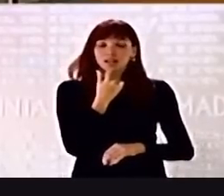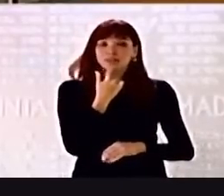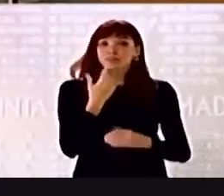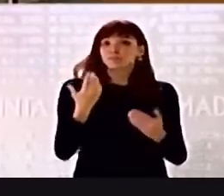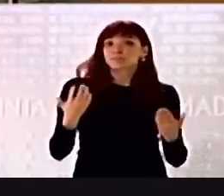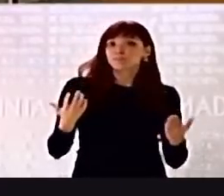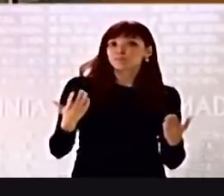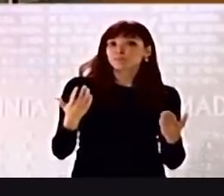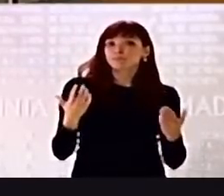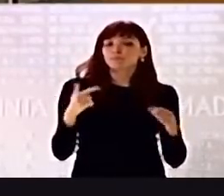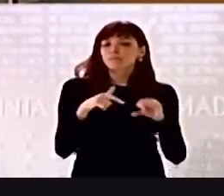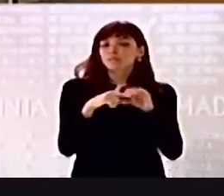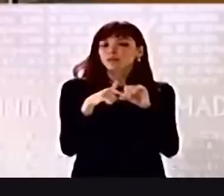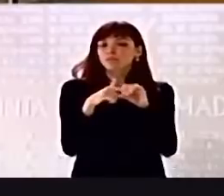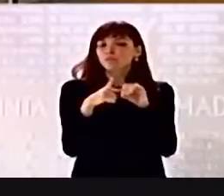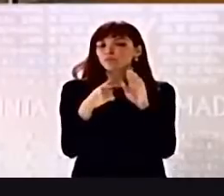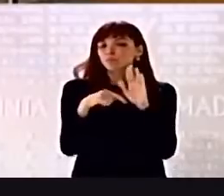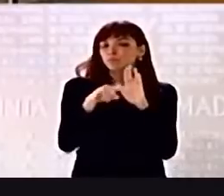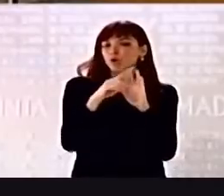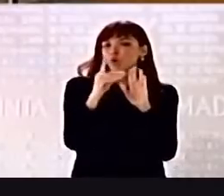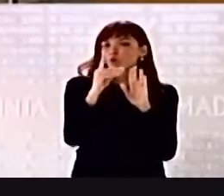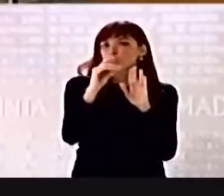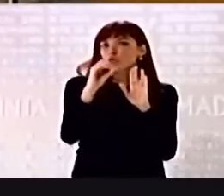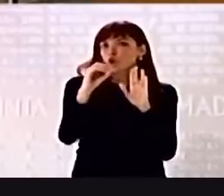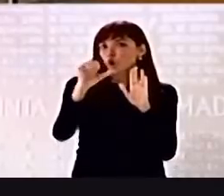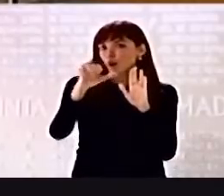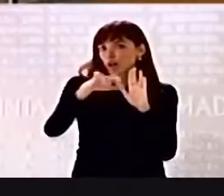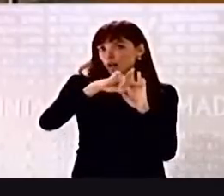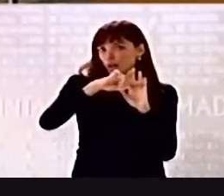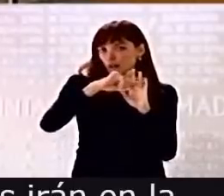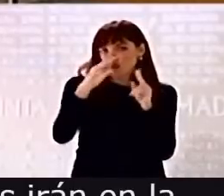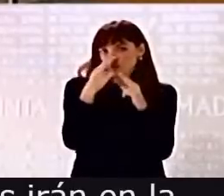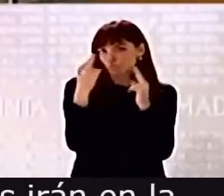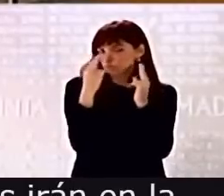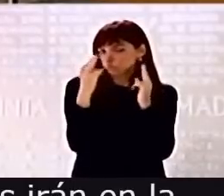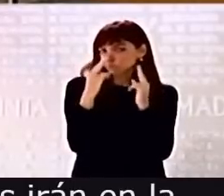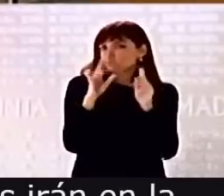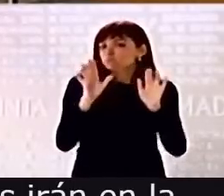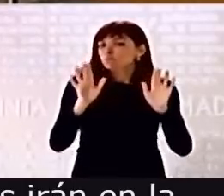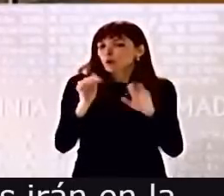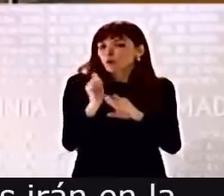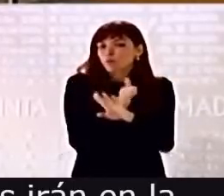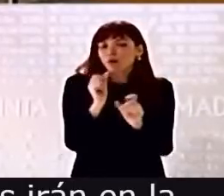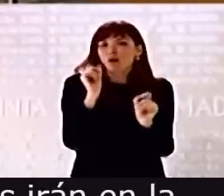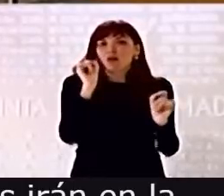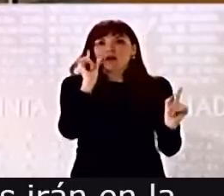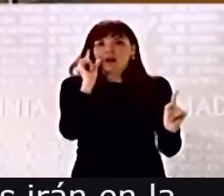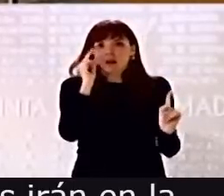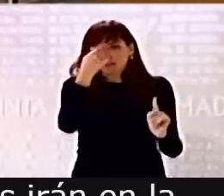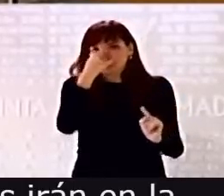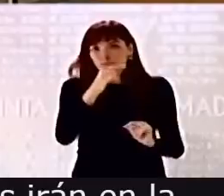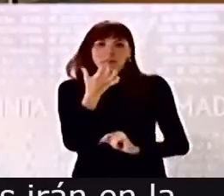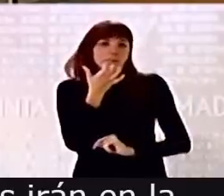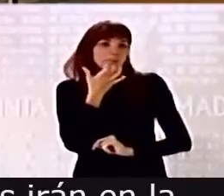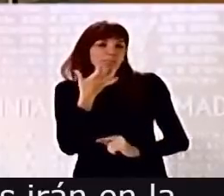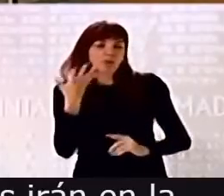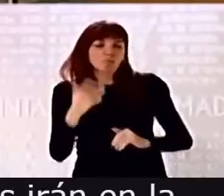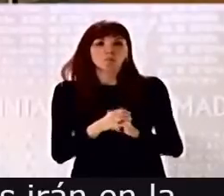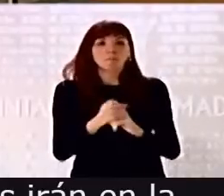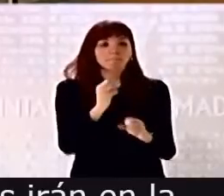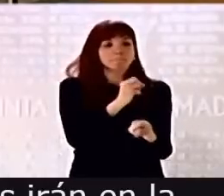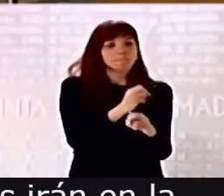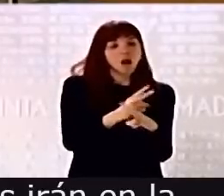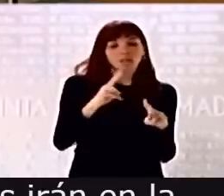los aforos irán en esa publicación del DOE, sobre todo para que los extremeños ya lo sepan, por ejemplo, en bares,